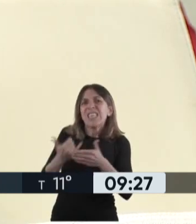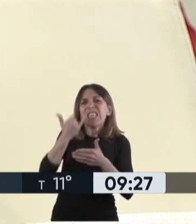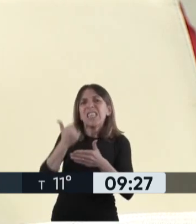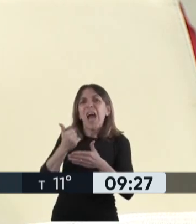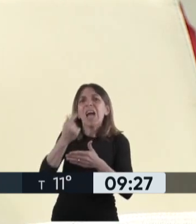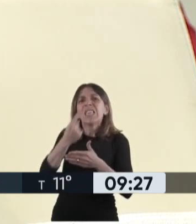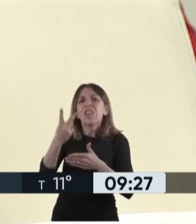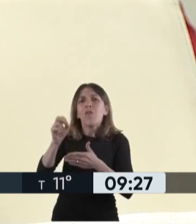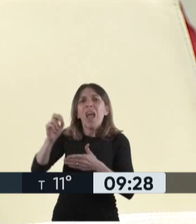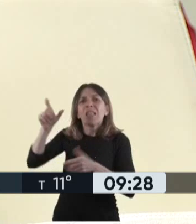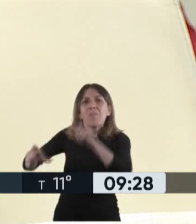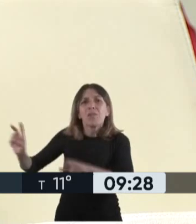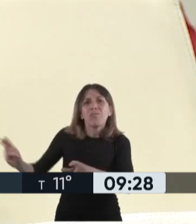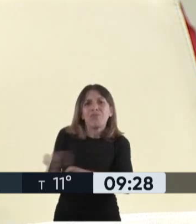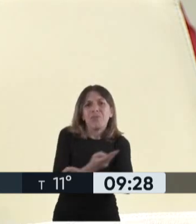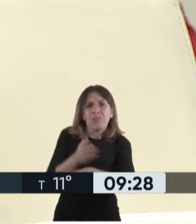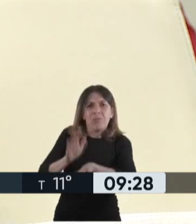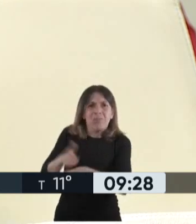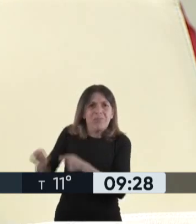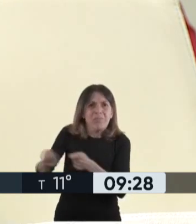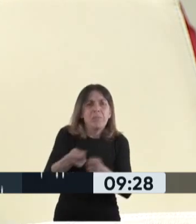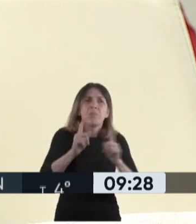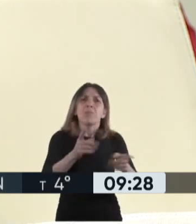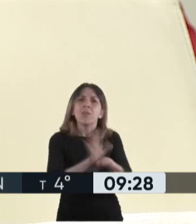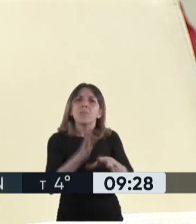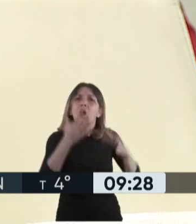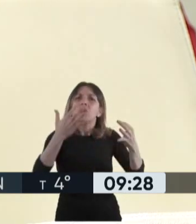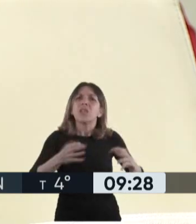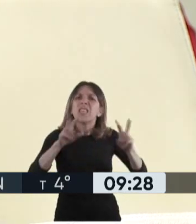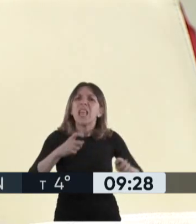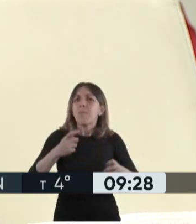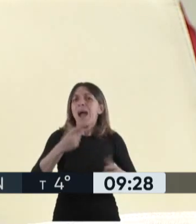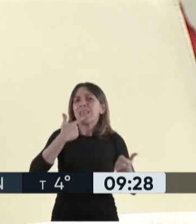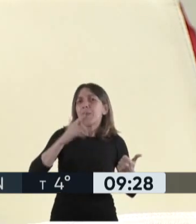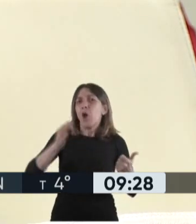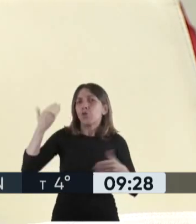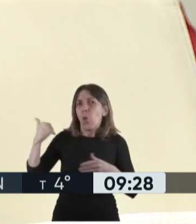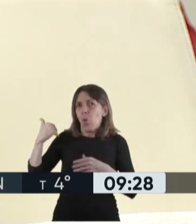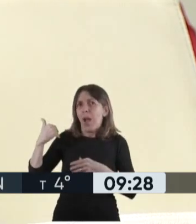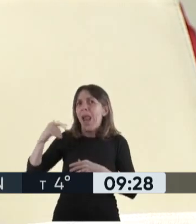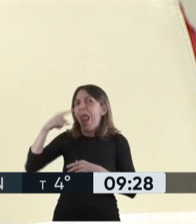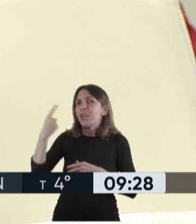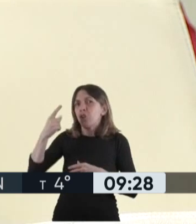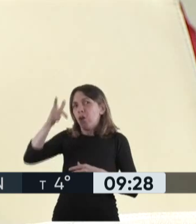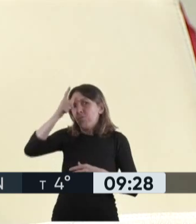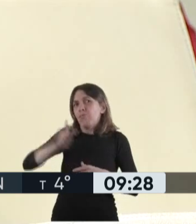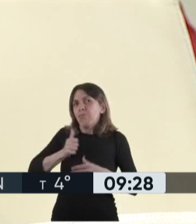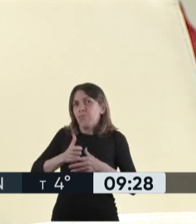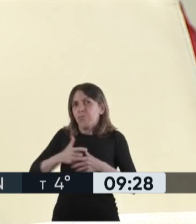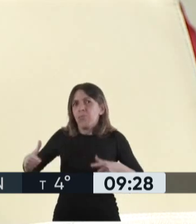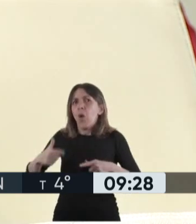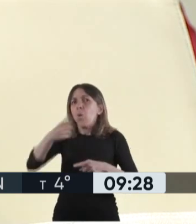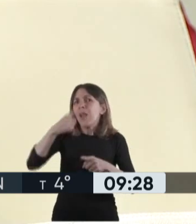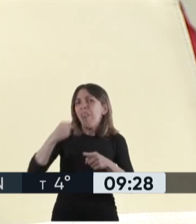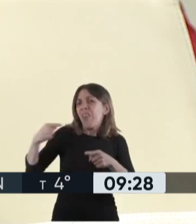va del año. Teniendo en cuenta la participación que tiene Nación con fuerzas federales desde septiembre, octubre del año pasado, preguntarles si en los últimos días tuvieron